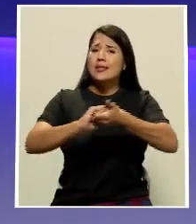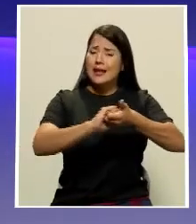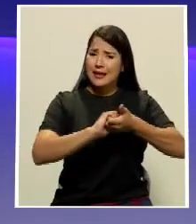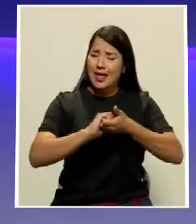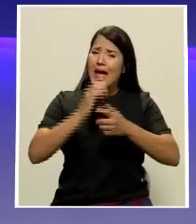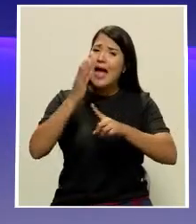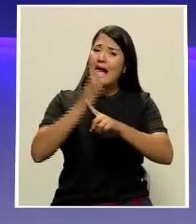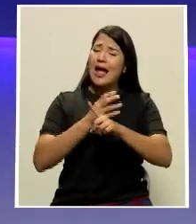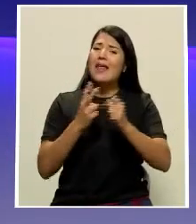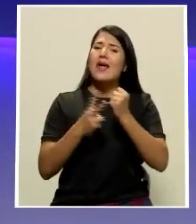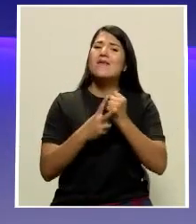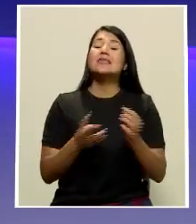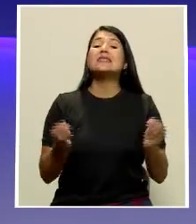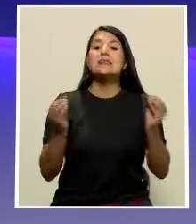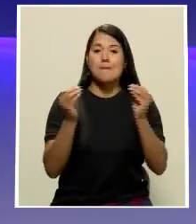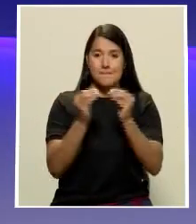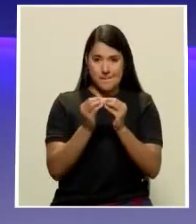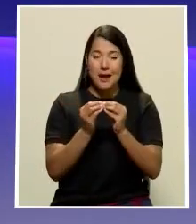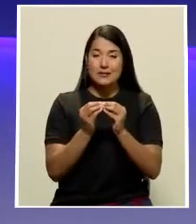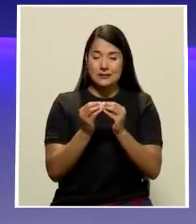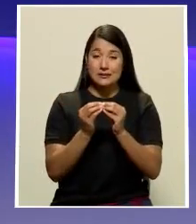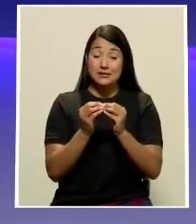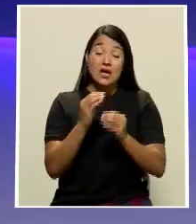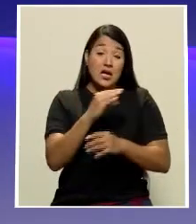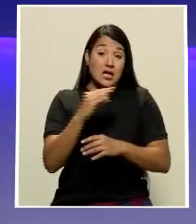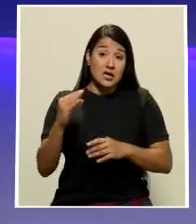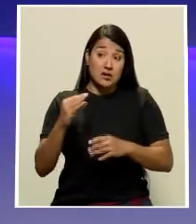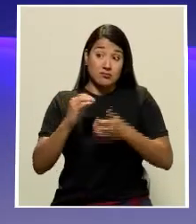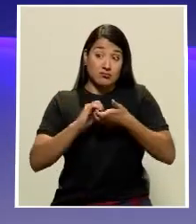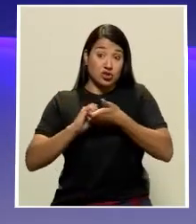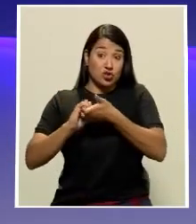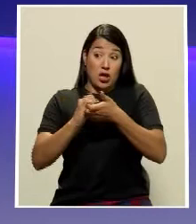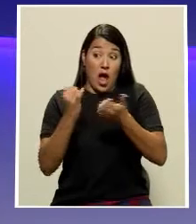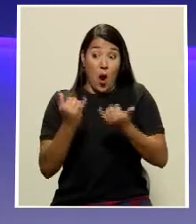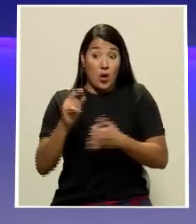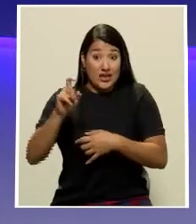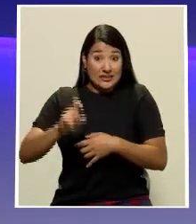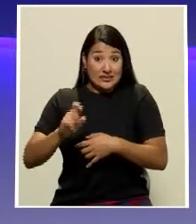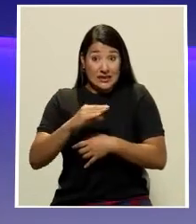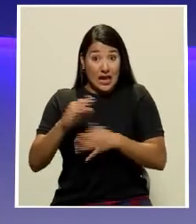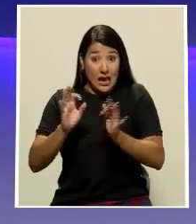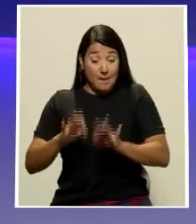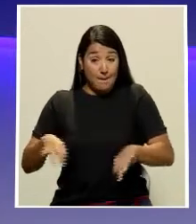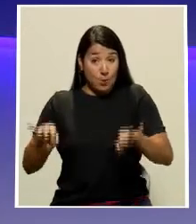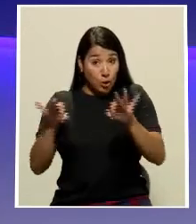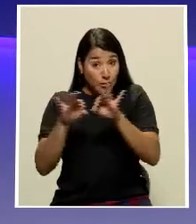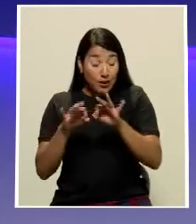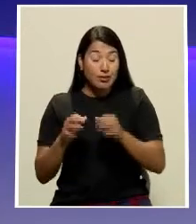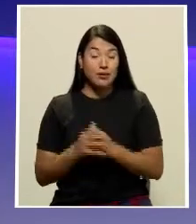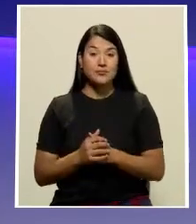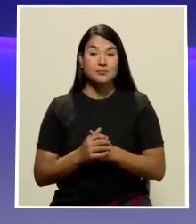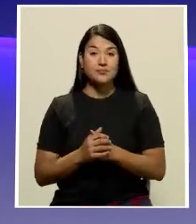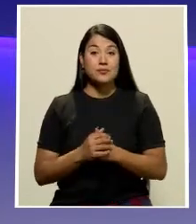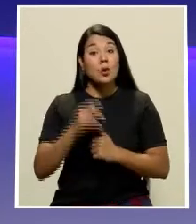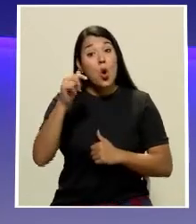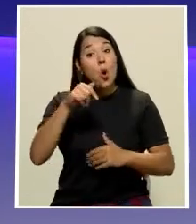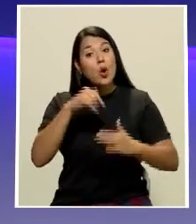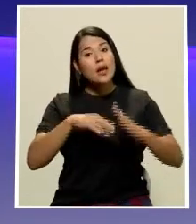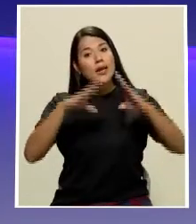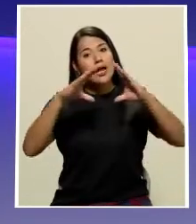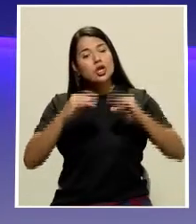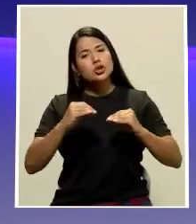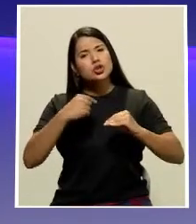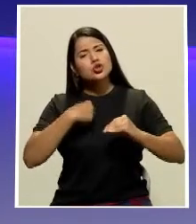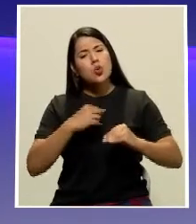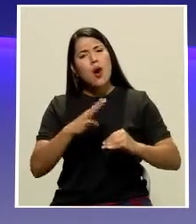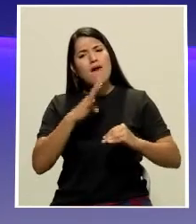vez más una condición necesaria y valiosa. Esta noche voy a conversar